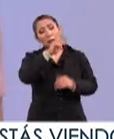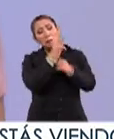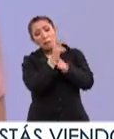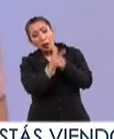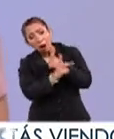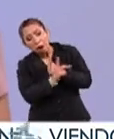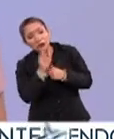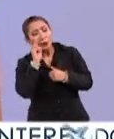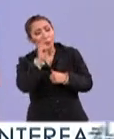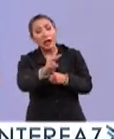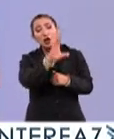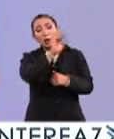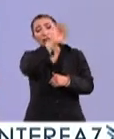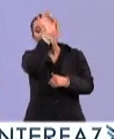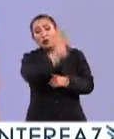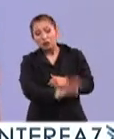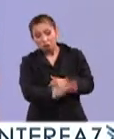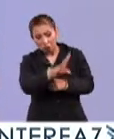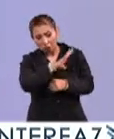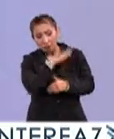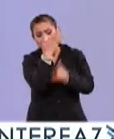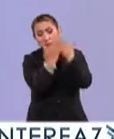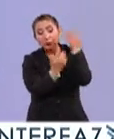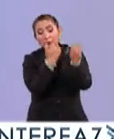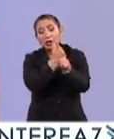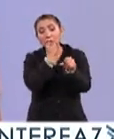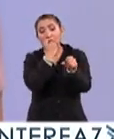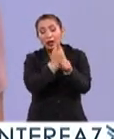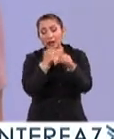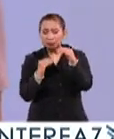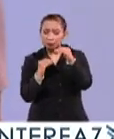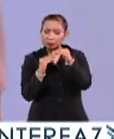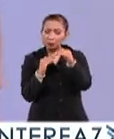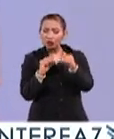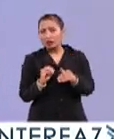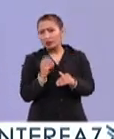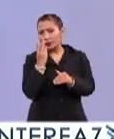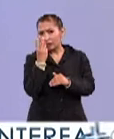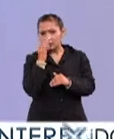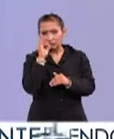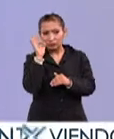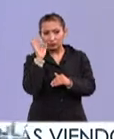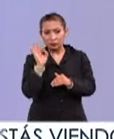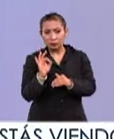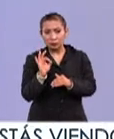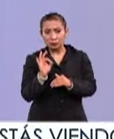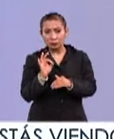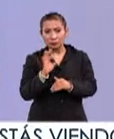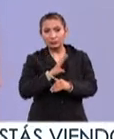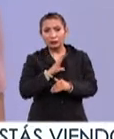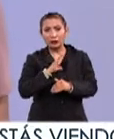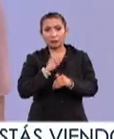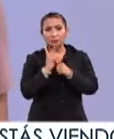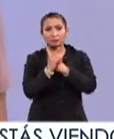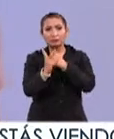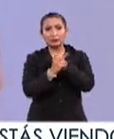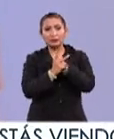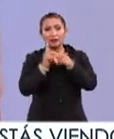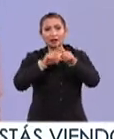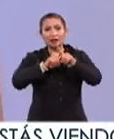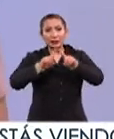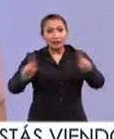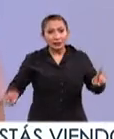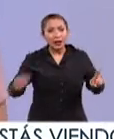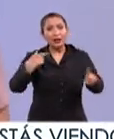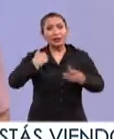países las tasas superan el 90% y el piso mínimo es del 83%. Hay países donde las diferencias